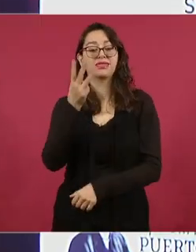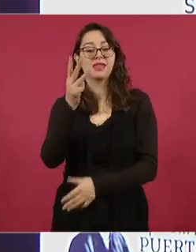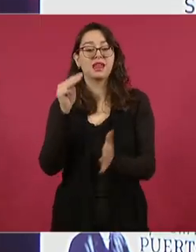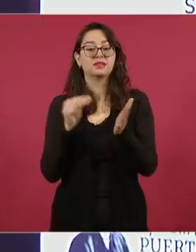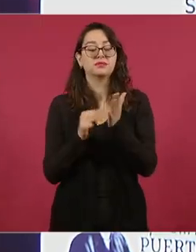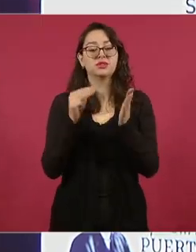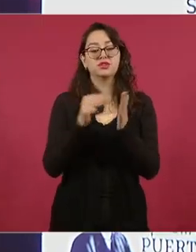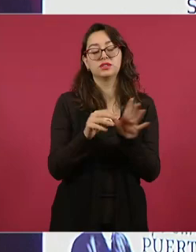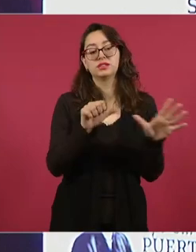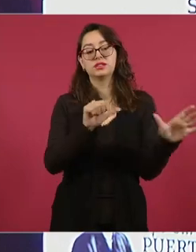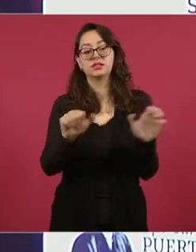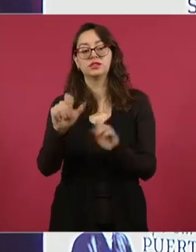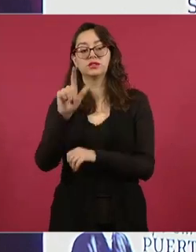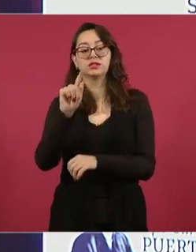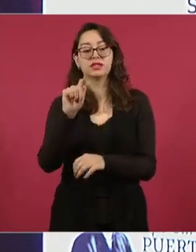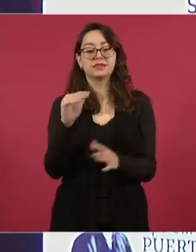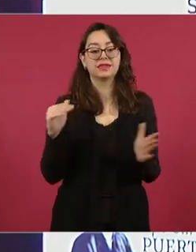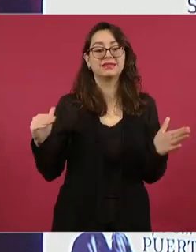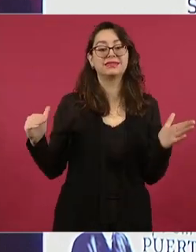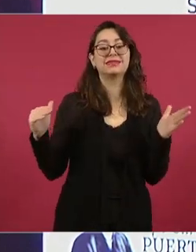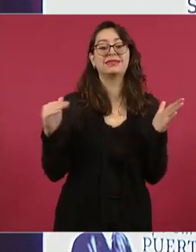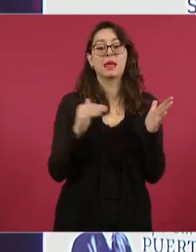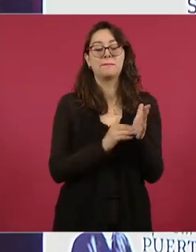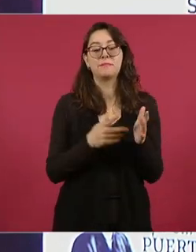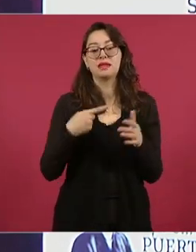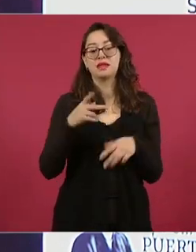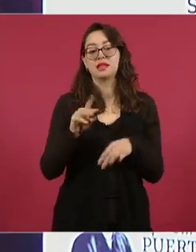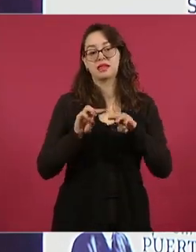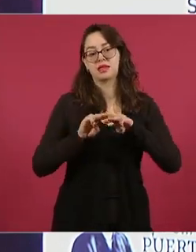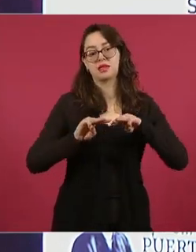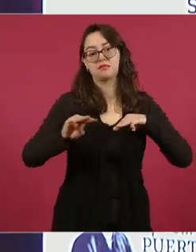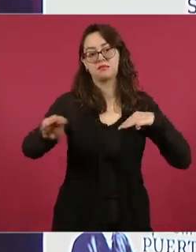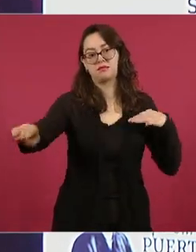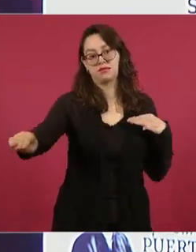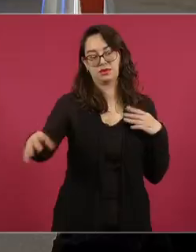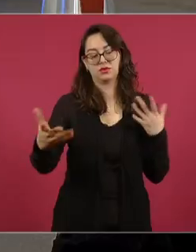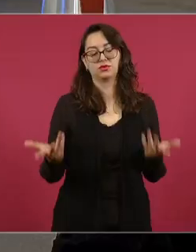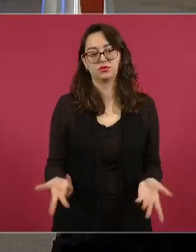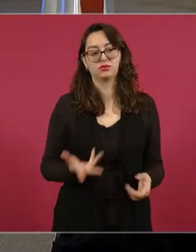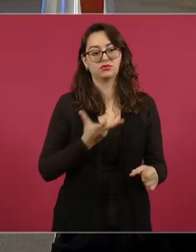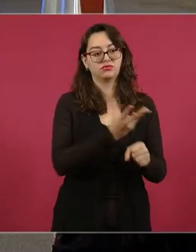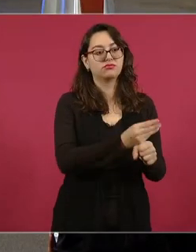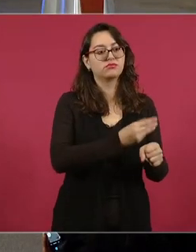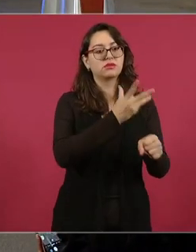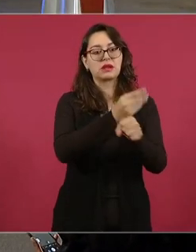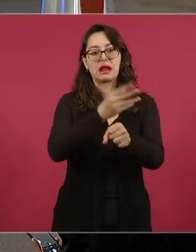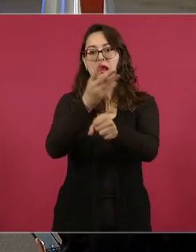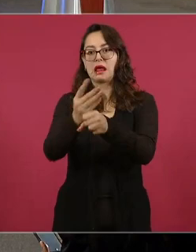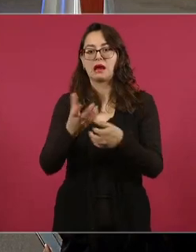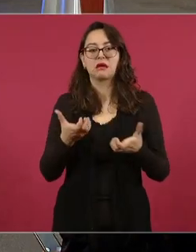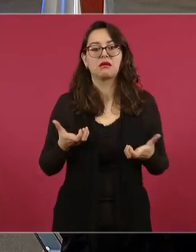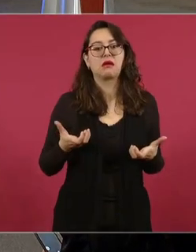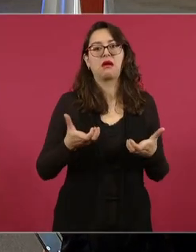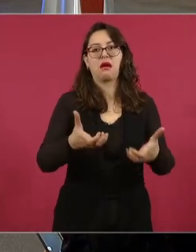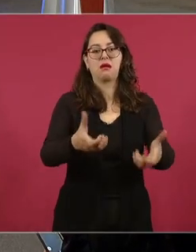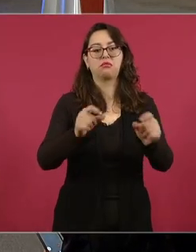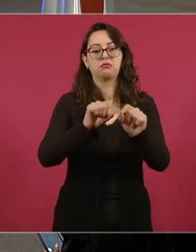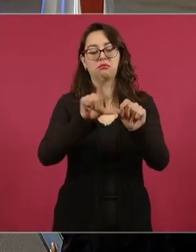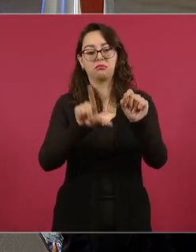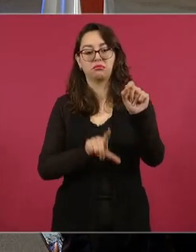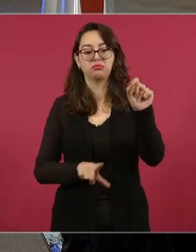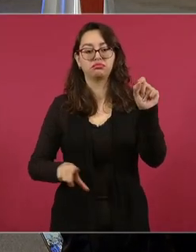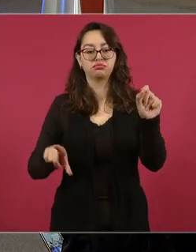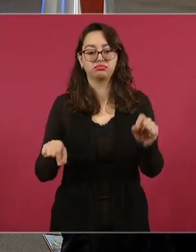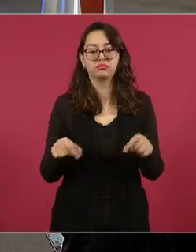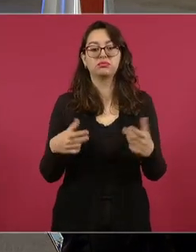en avenidas, en los estados participantes y pues es el fin de